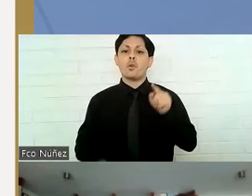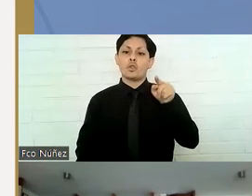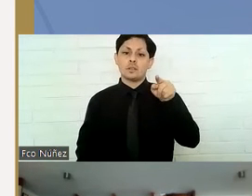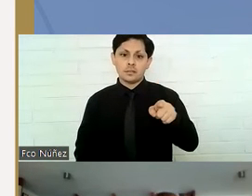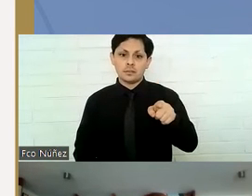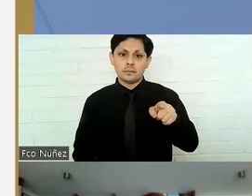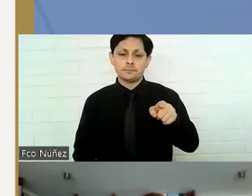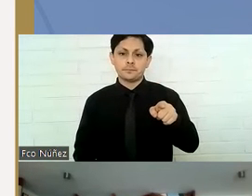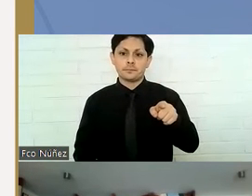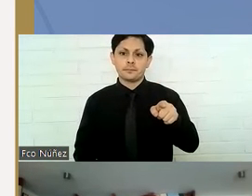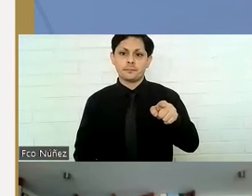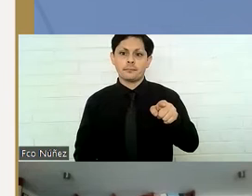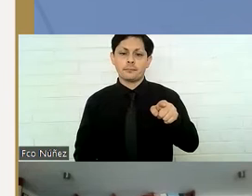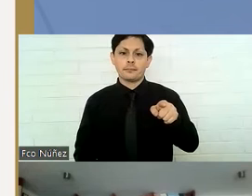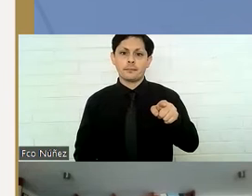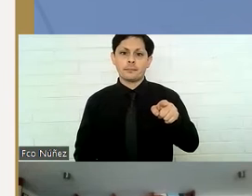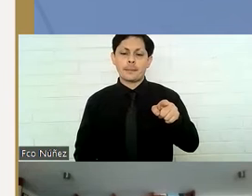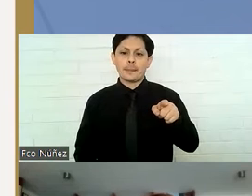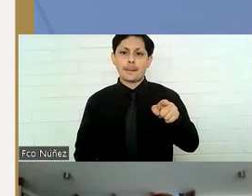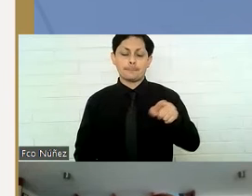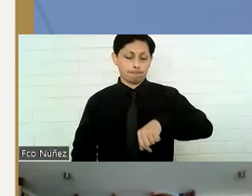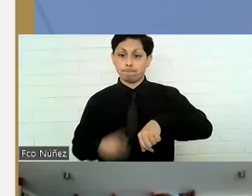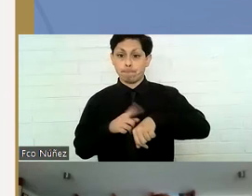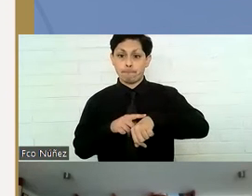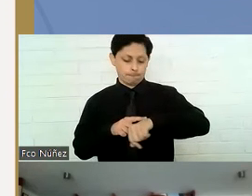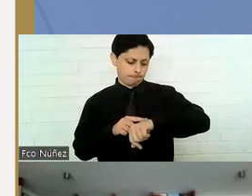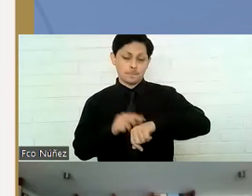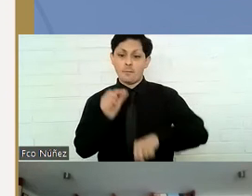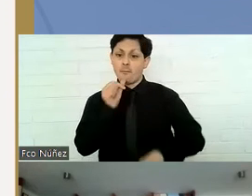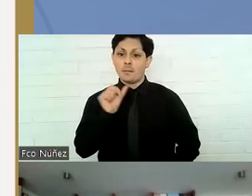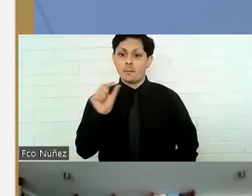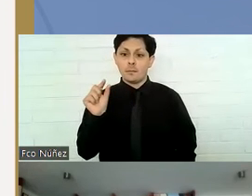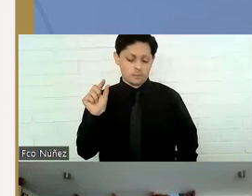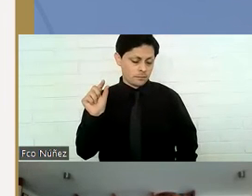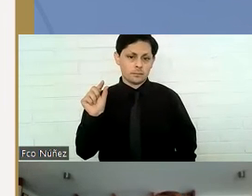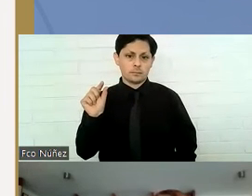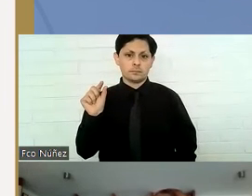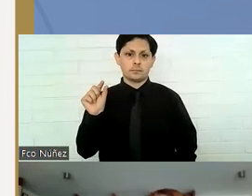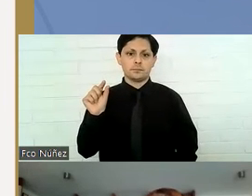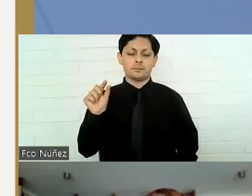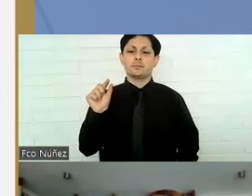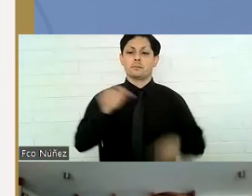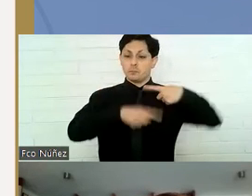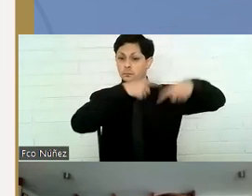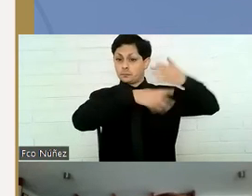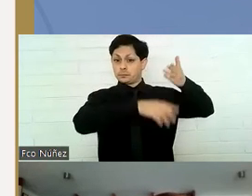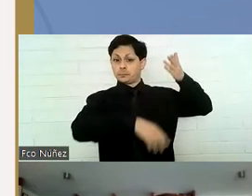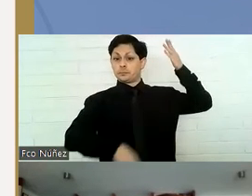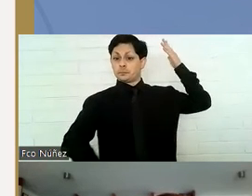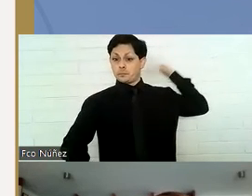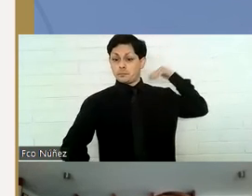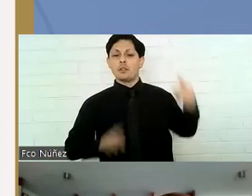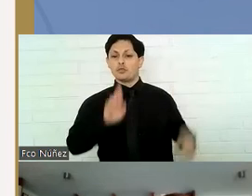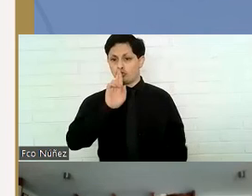Creo que ya estoy a tiempo, nomás me faltaría terminar las epistemologías del sur, que tienen